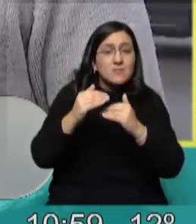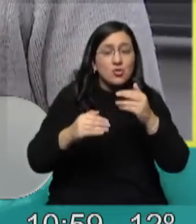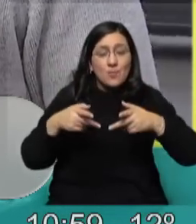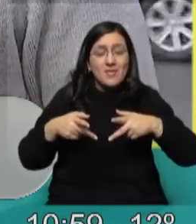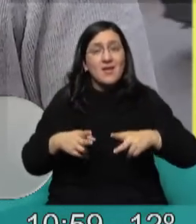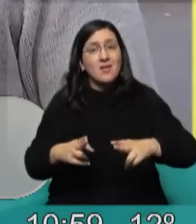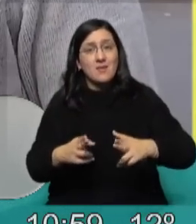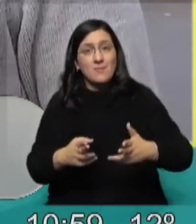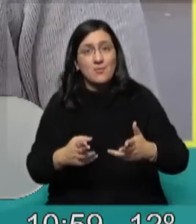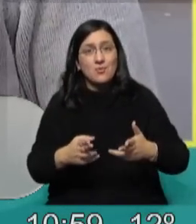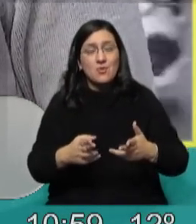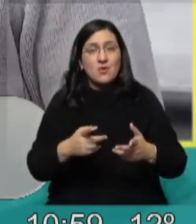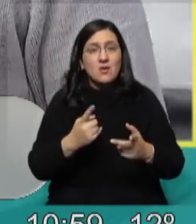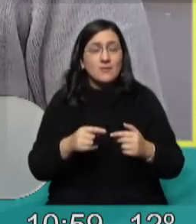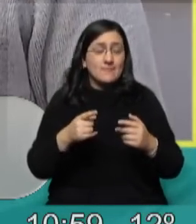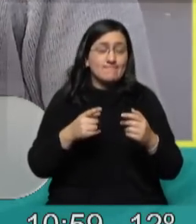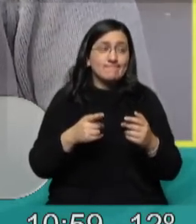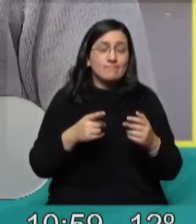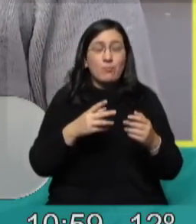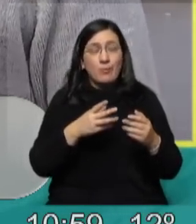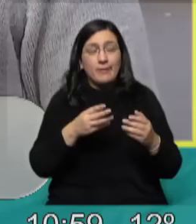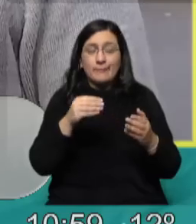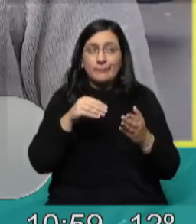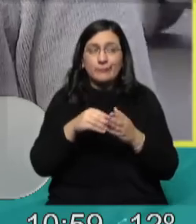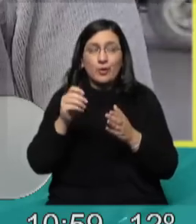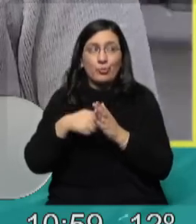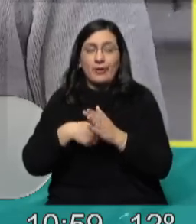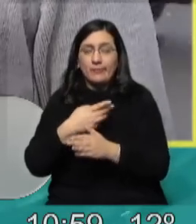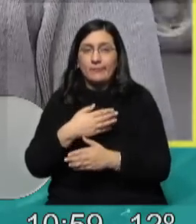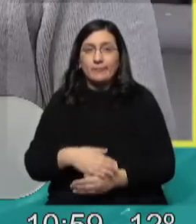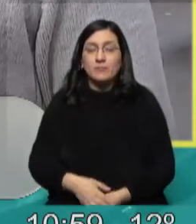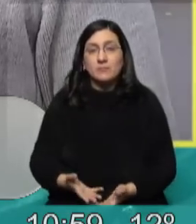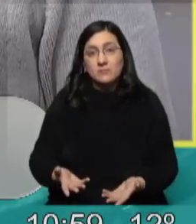mecanismos establecidos en el Estado para la contratación de personas, ¿no? Entonces,